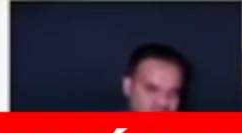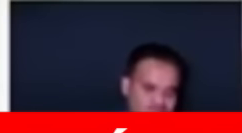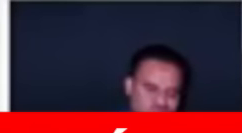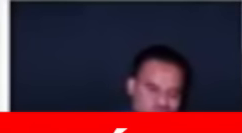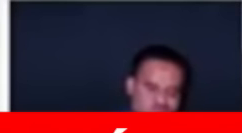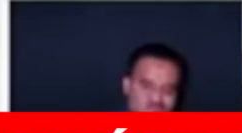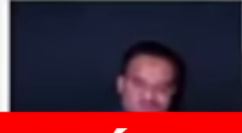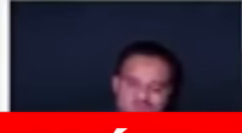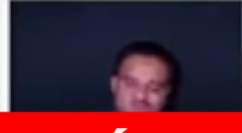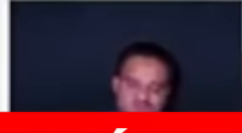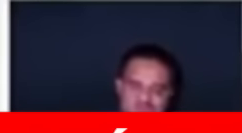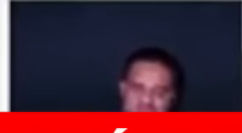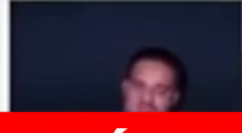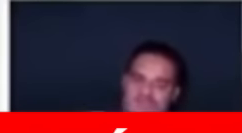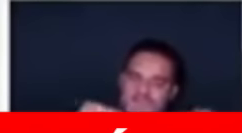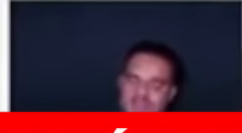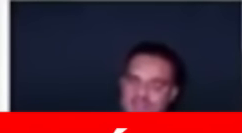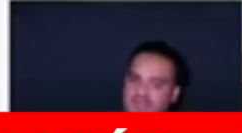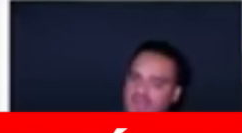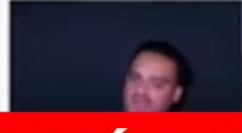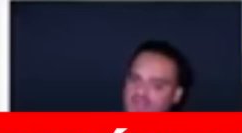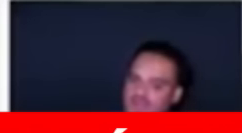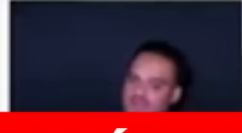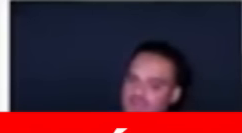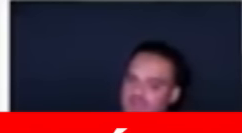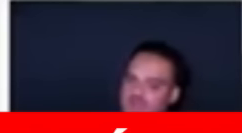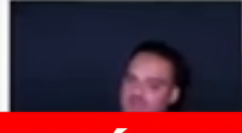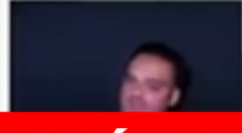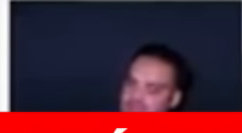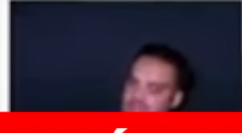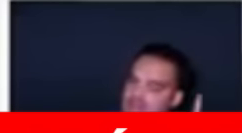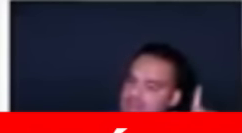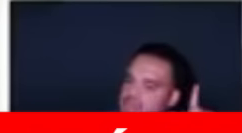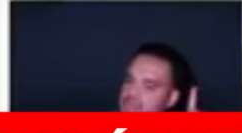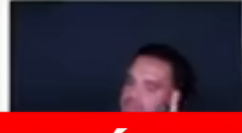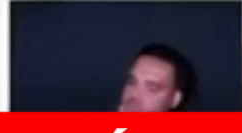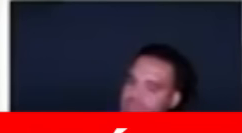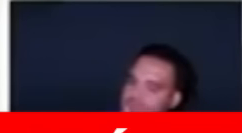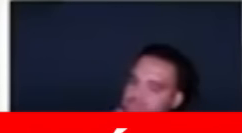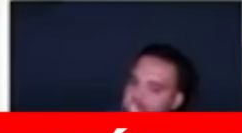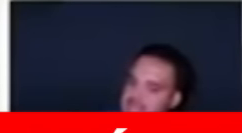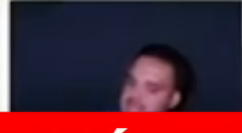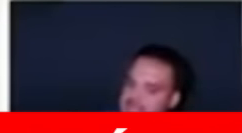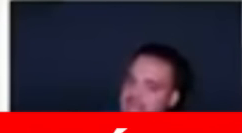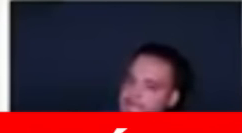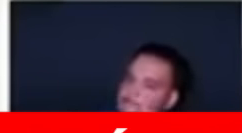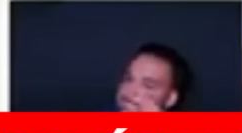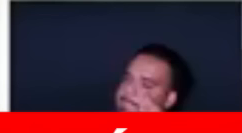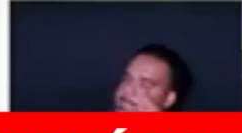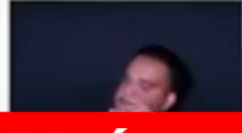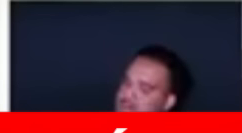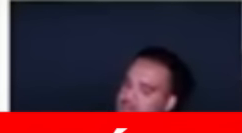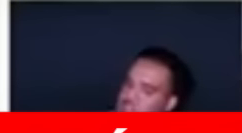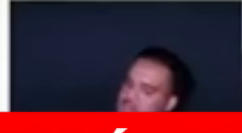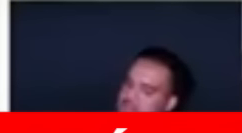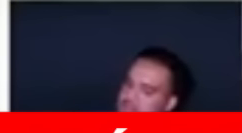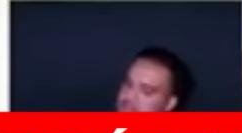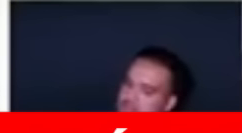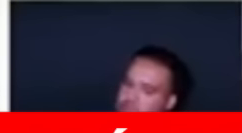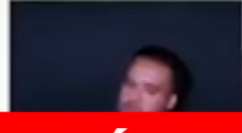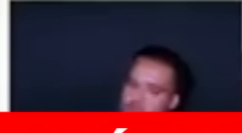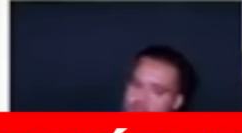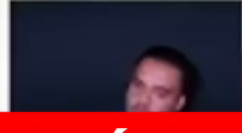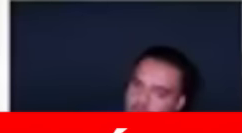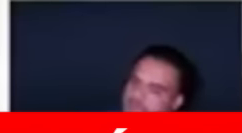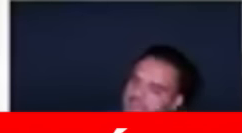cada nivel de gobierno por la ley de plata o plomo, el verdadero enemigo de México